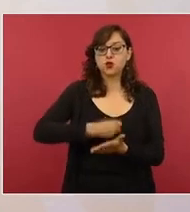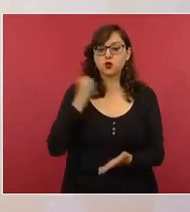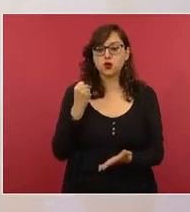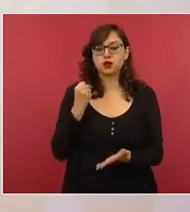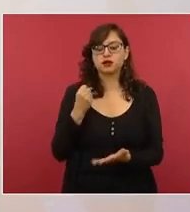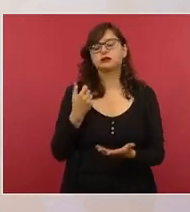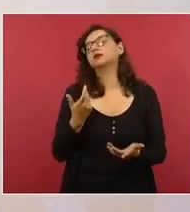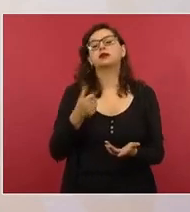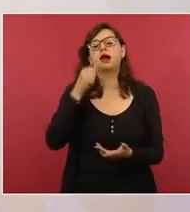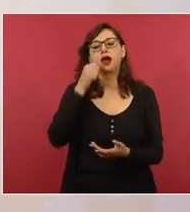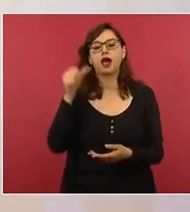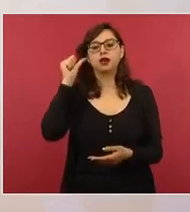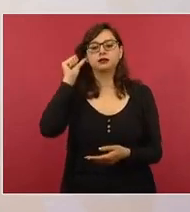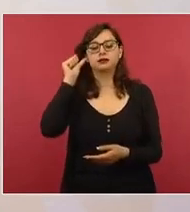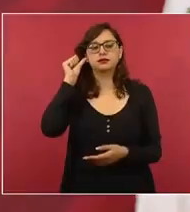Ayer decía un